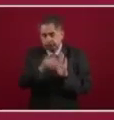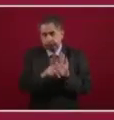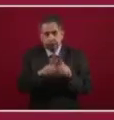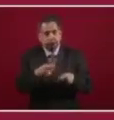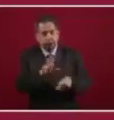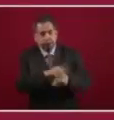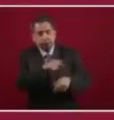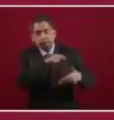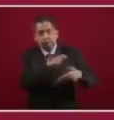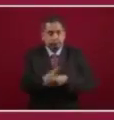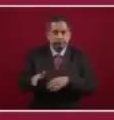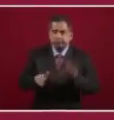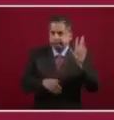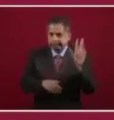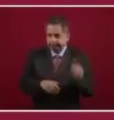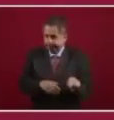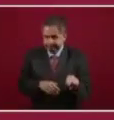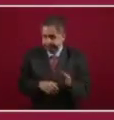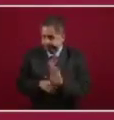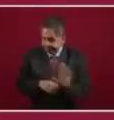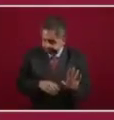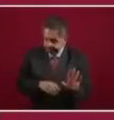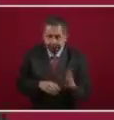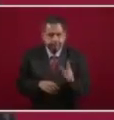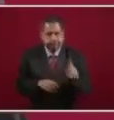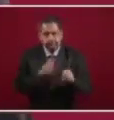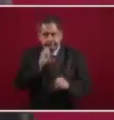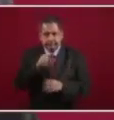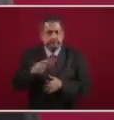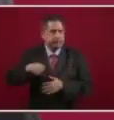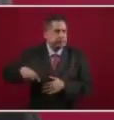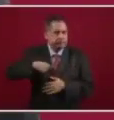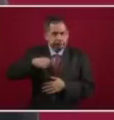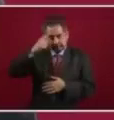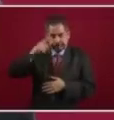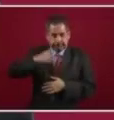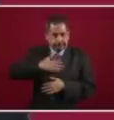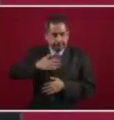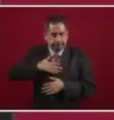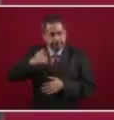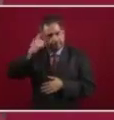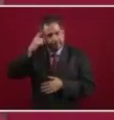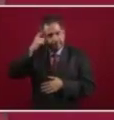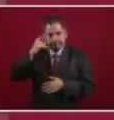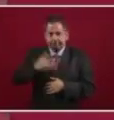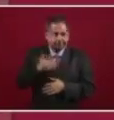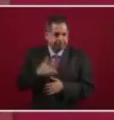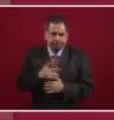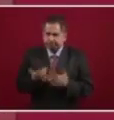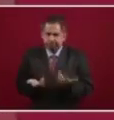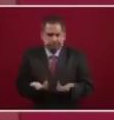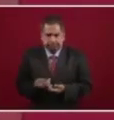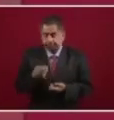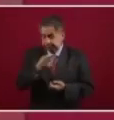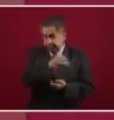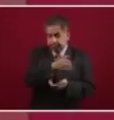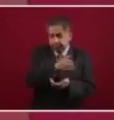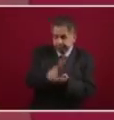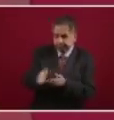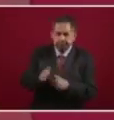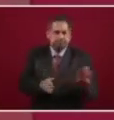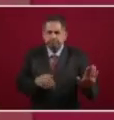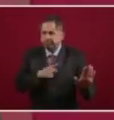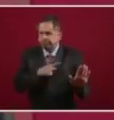nuestra Constitución y, además, por convicción consideramos que eso no